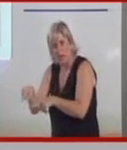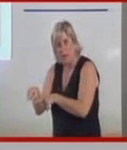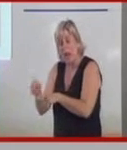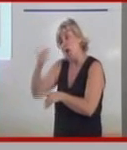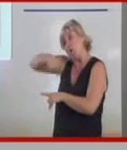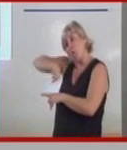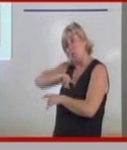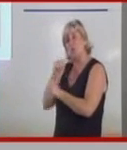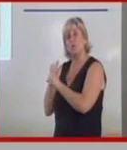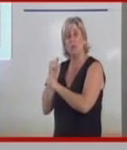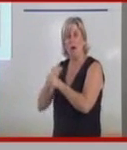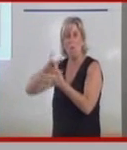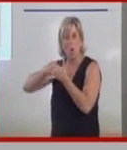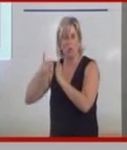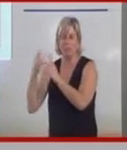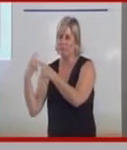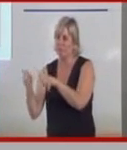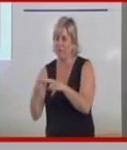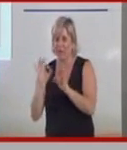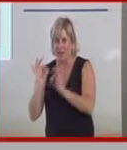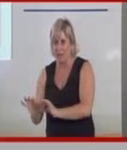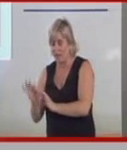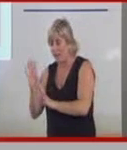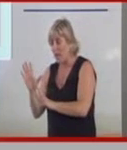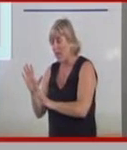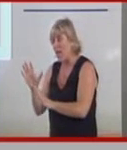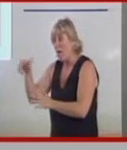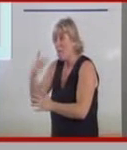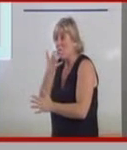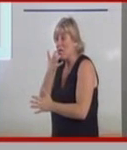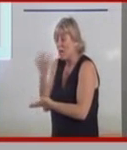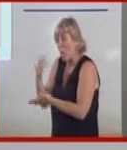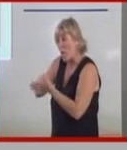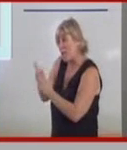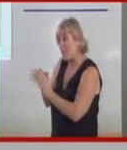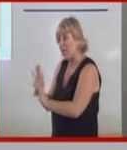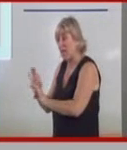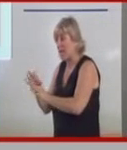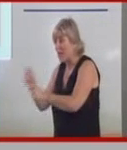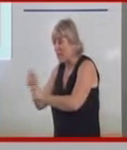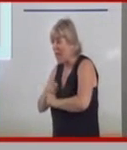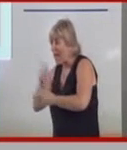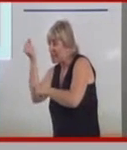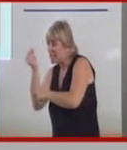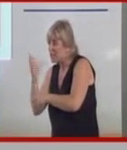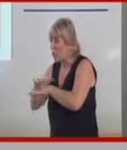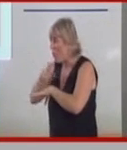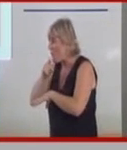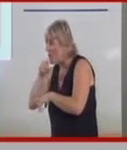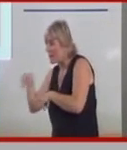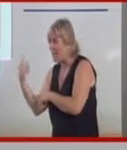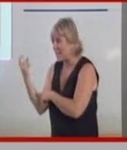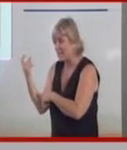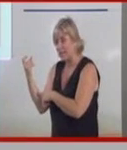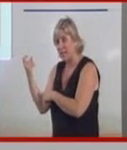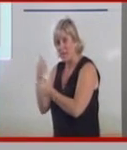estamos trabajando en algunos proyectos de forma específica para el diseño de nuevas metodologías que nos permitan extraer, como decía, esas